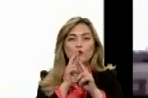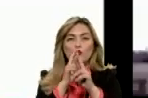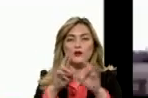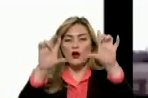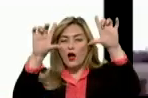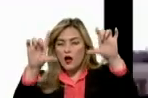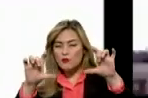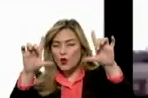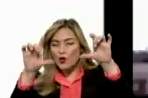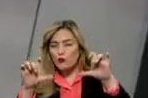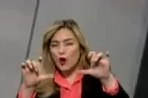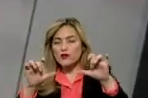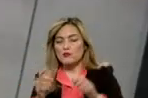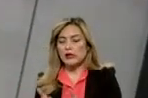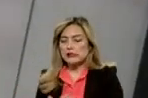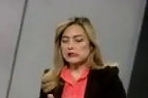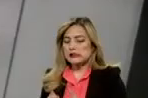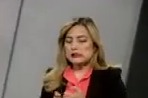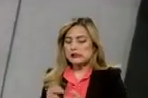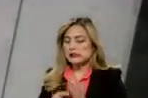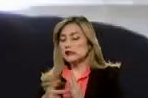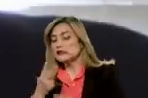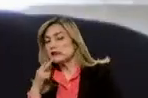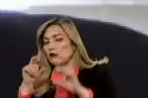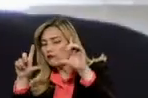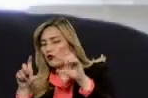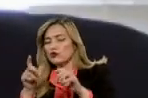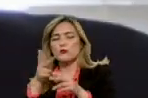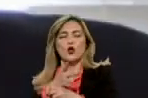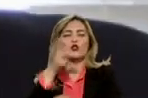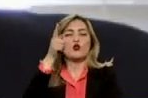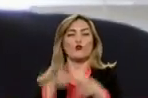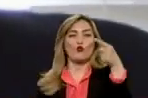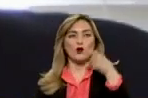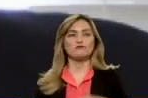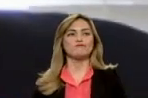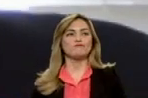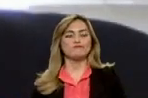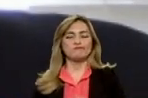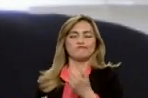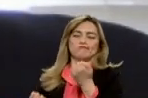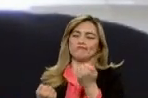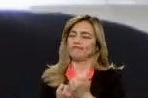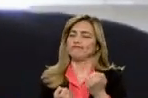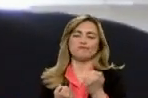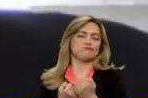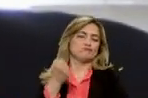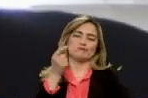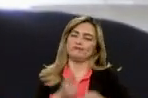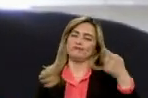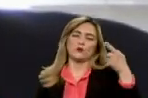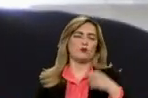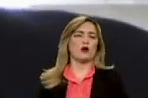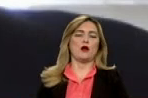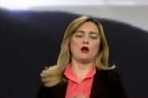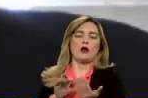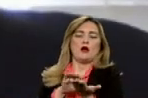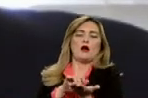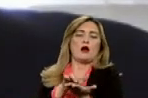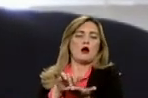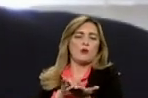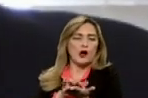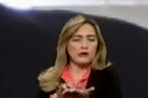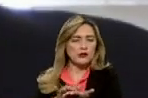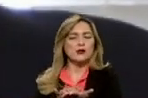para consultas ni para tomar fotos o videos. Cualquier apoyo que sea natural en